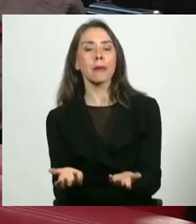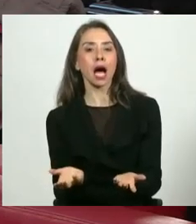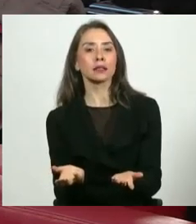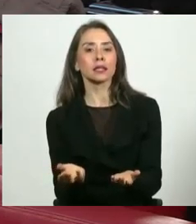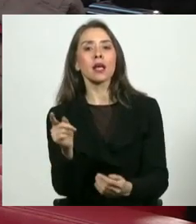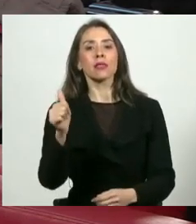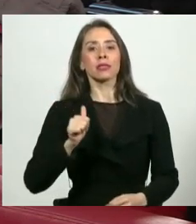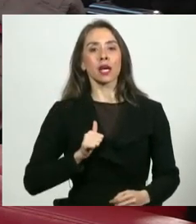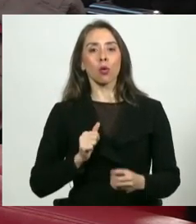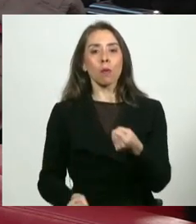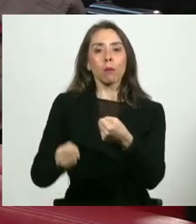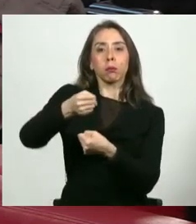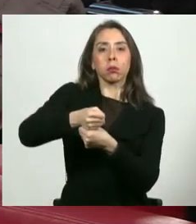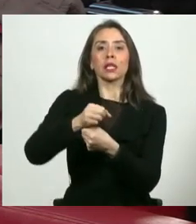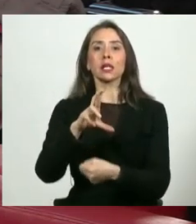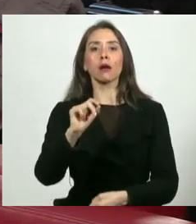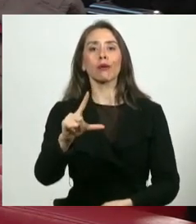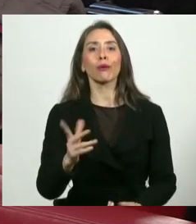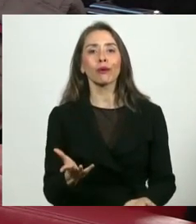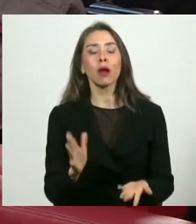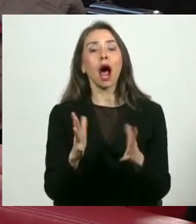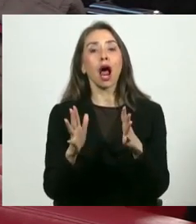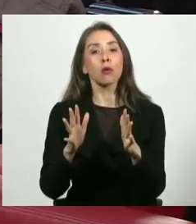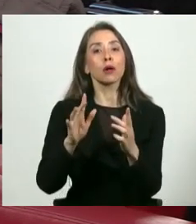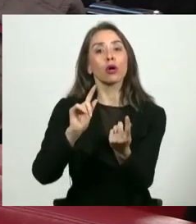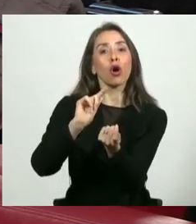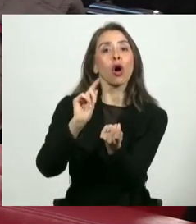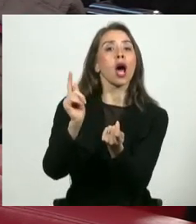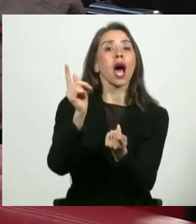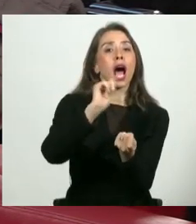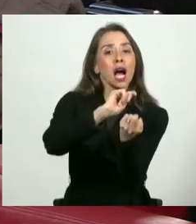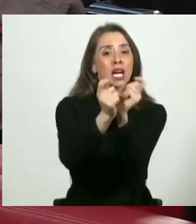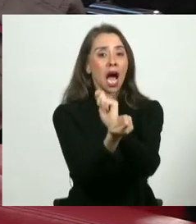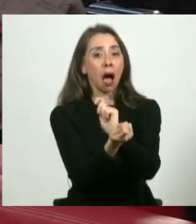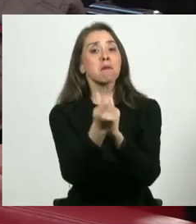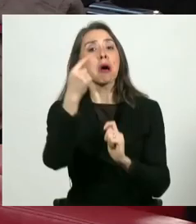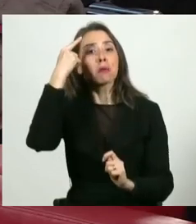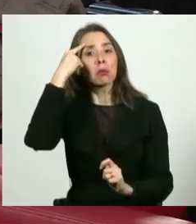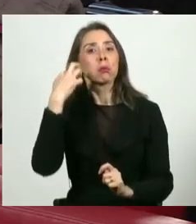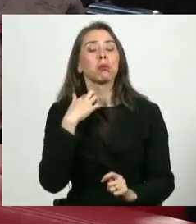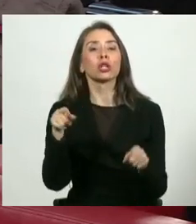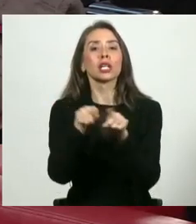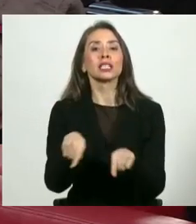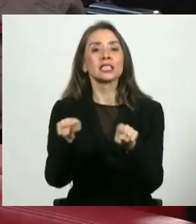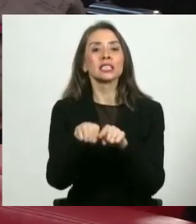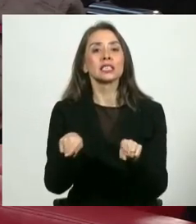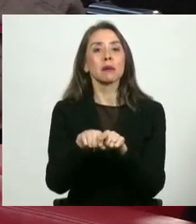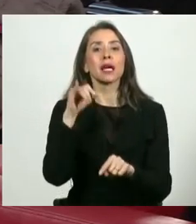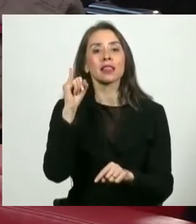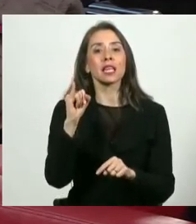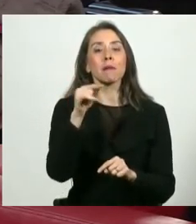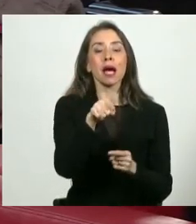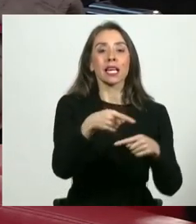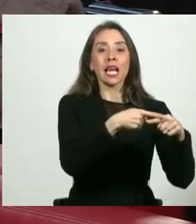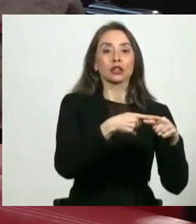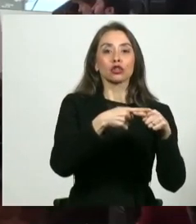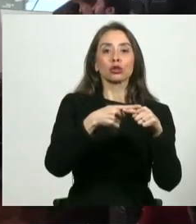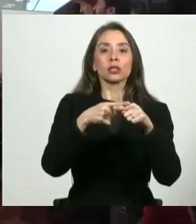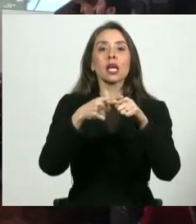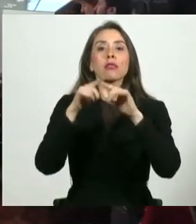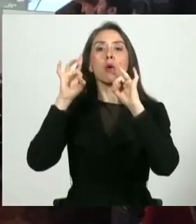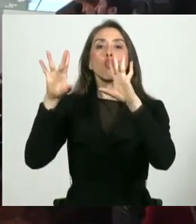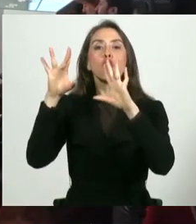de cumplir ese rol? O a lo mejor cambiarlo. ¿Por qué siempre, y esto es un tema de estigma social, ¿por